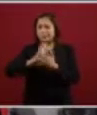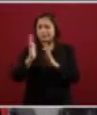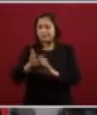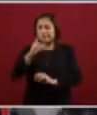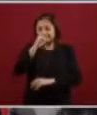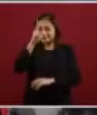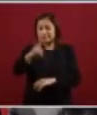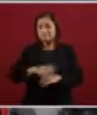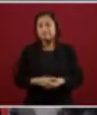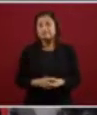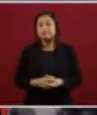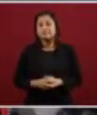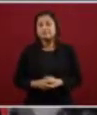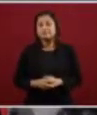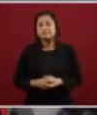agradecemos